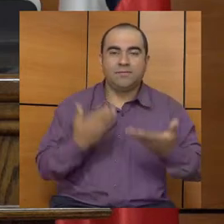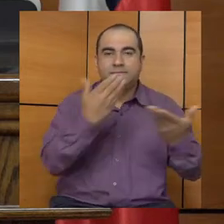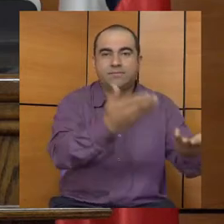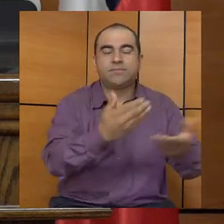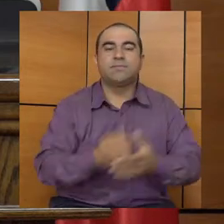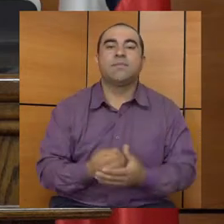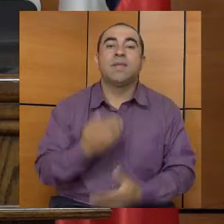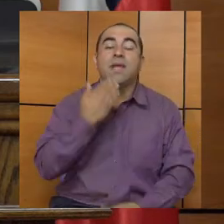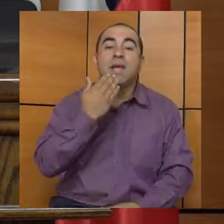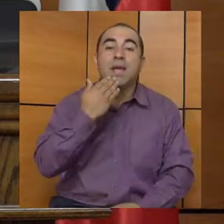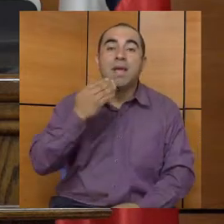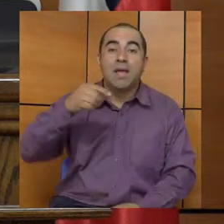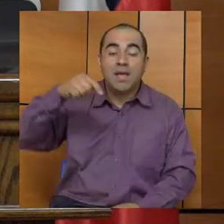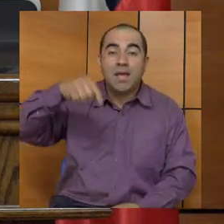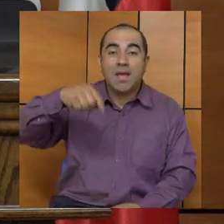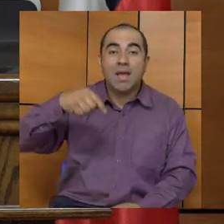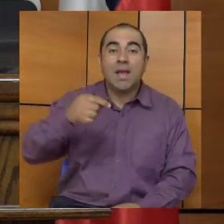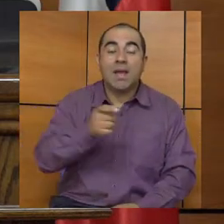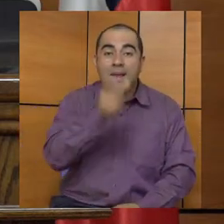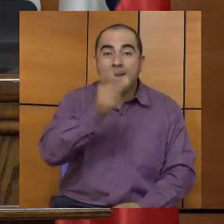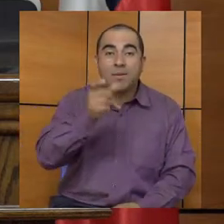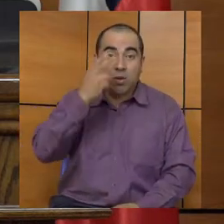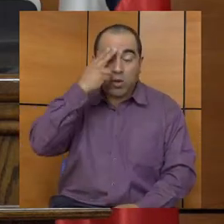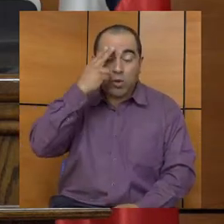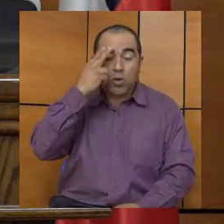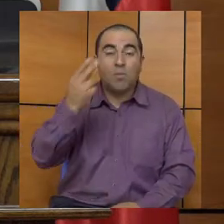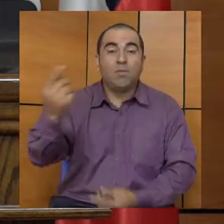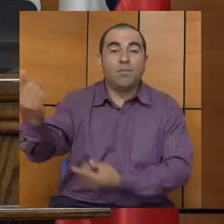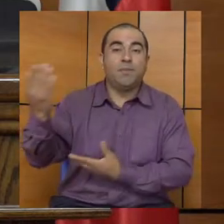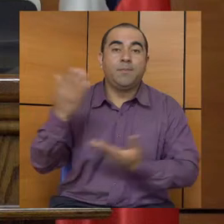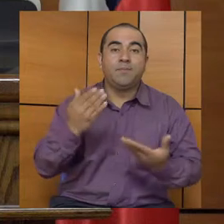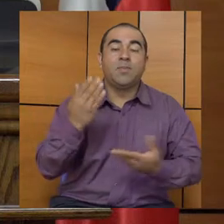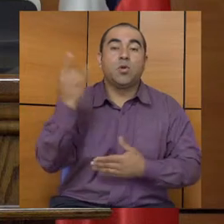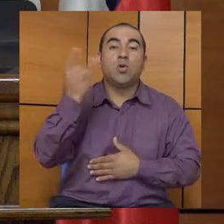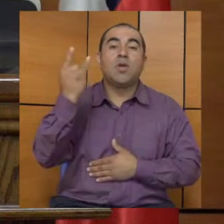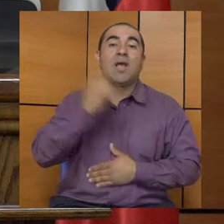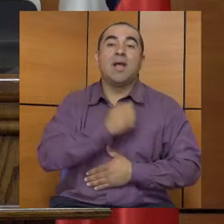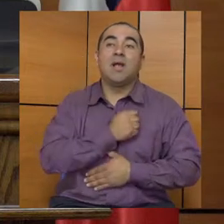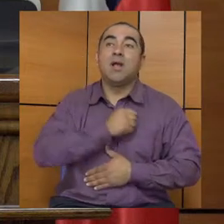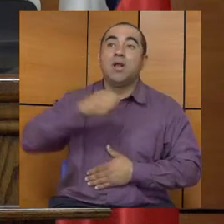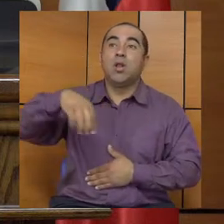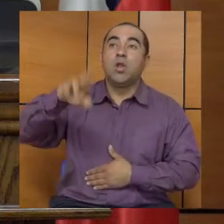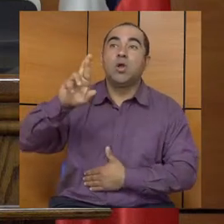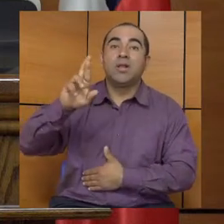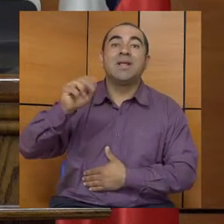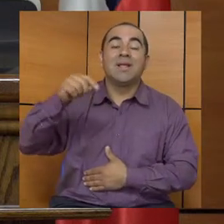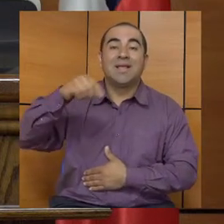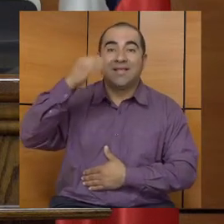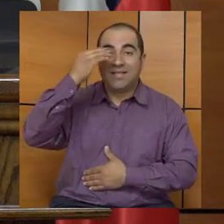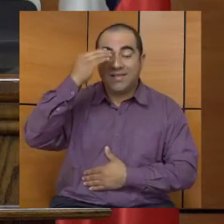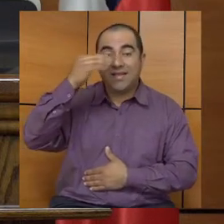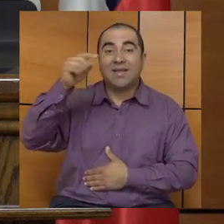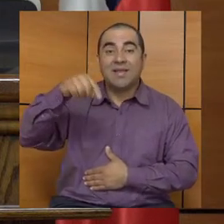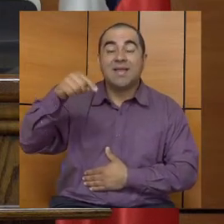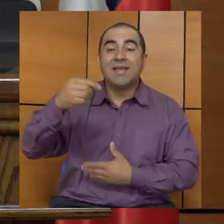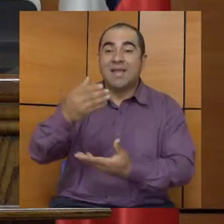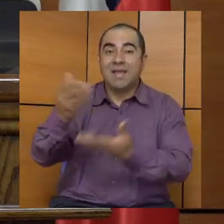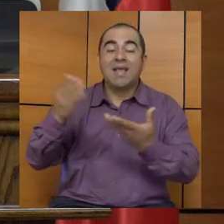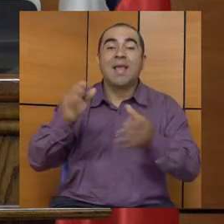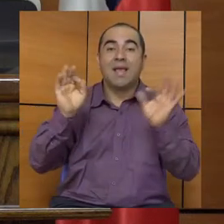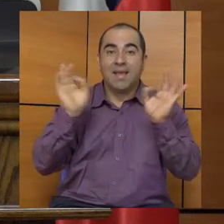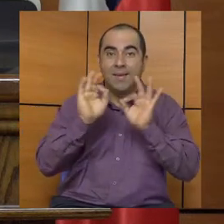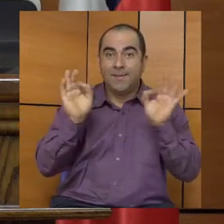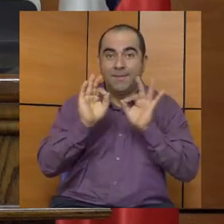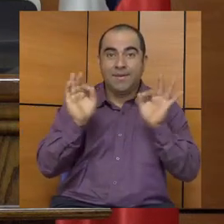actividad, invitamos a la vicerrectora de sede Coquimbo de la Universidad Católica del Norte, doctora Elvira Badilla Poblete, para que nos entregue